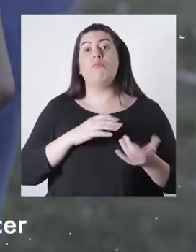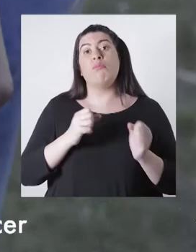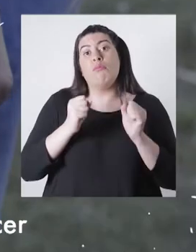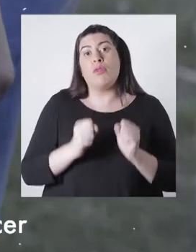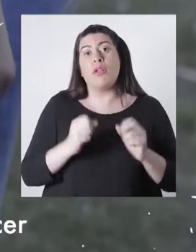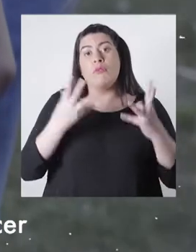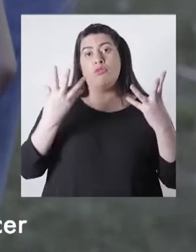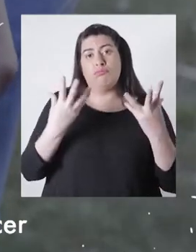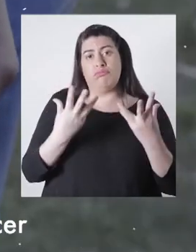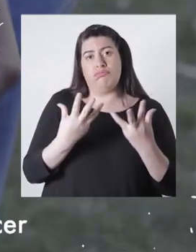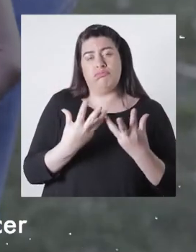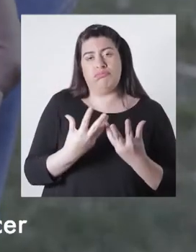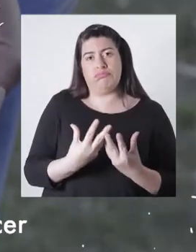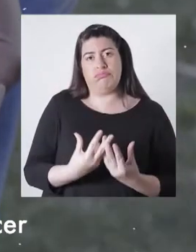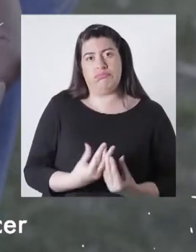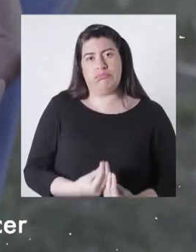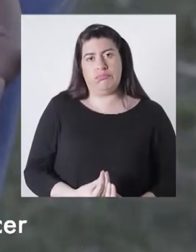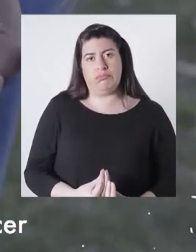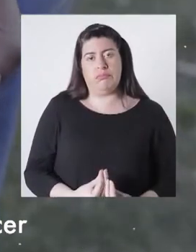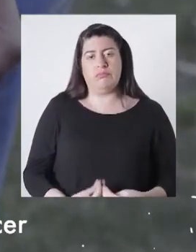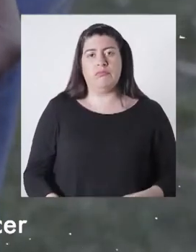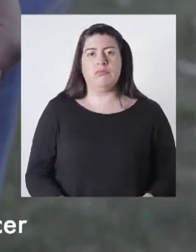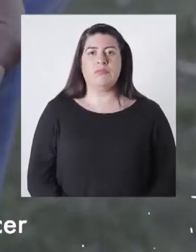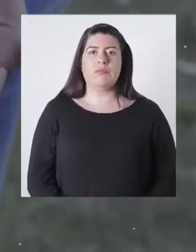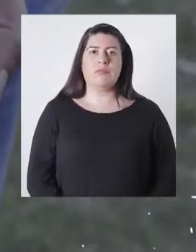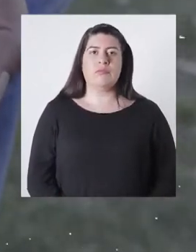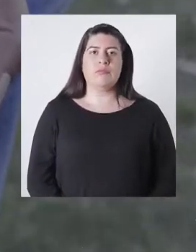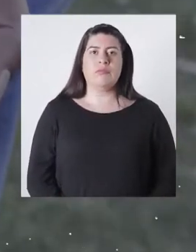Inchin, venichi, mongelewelay.